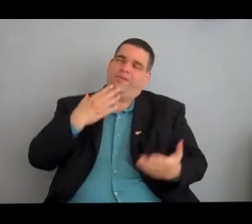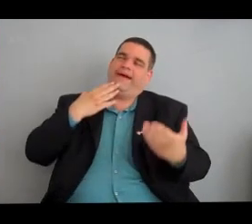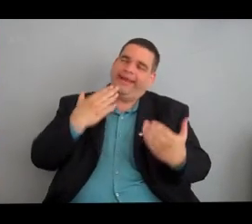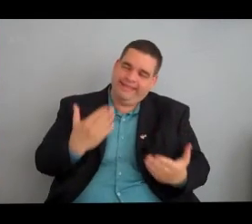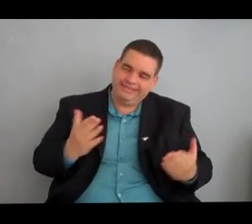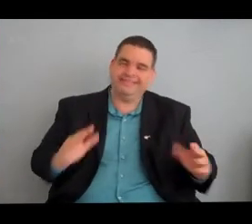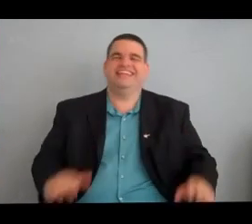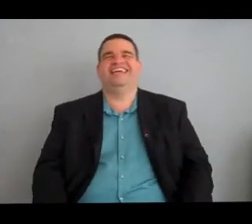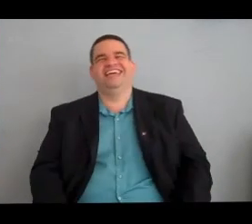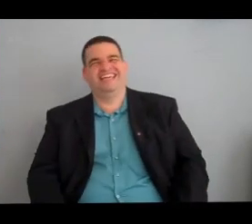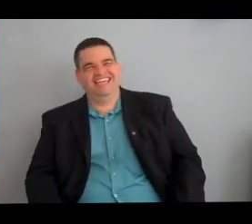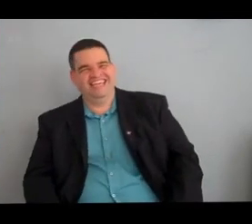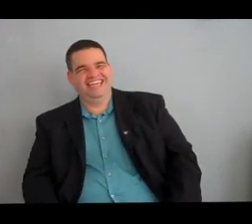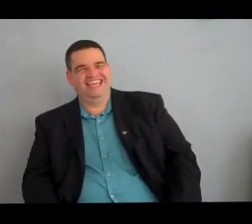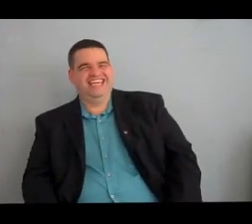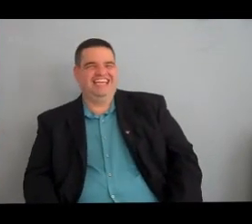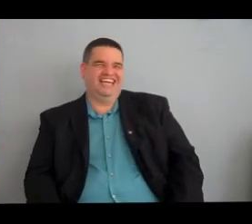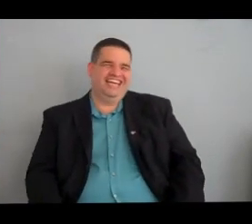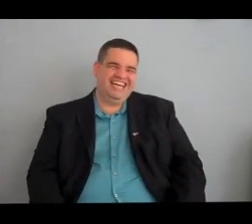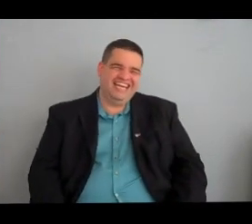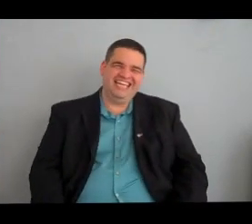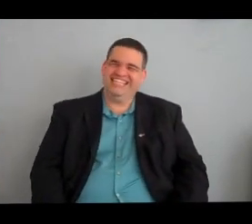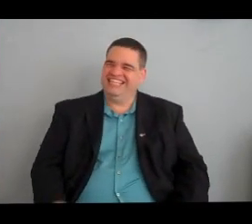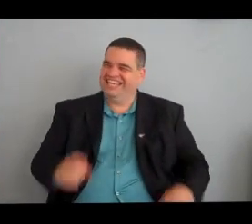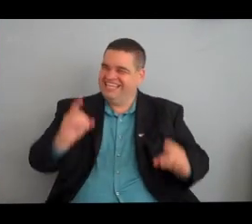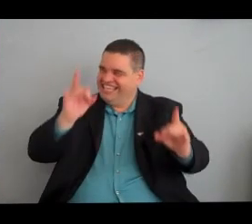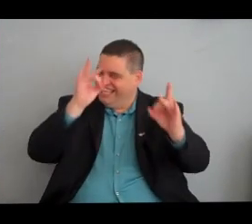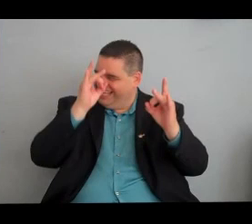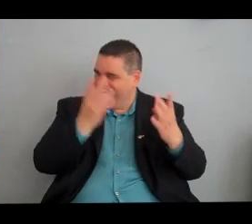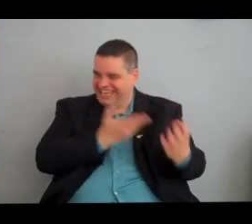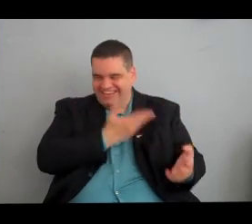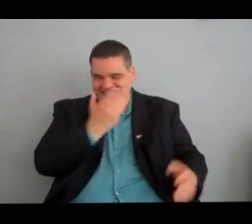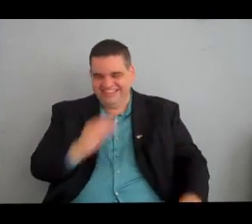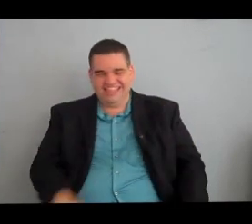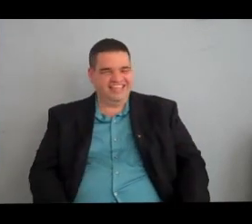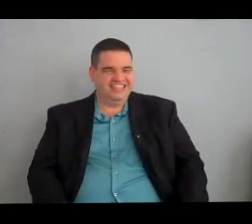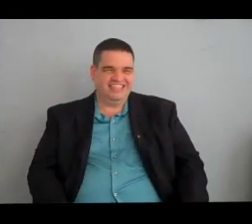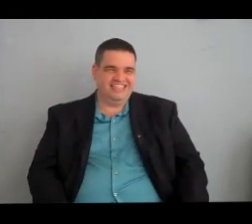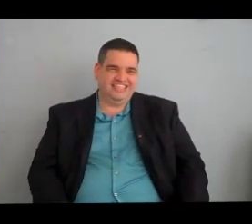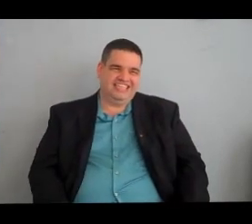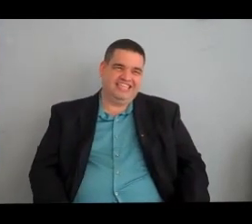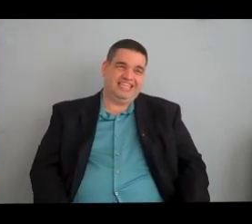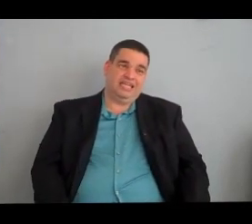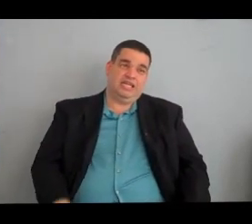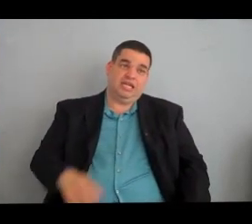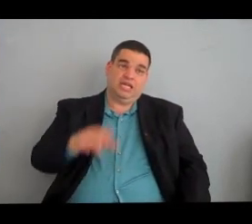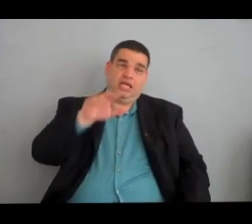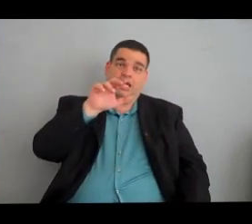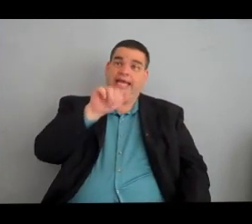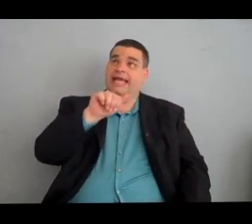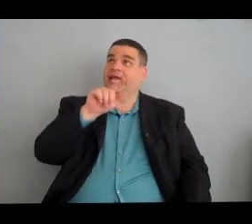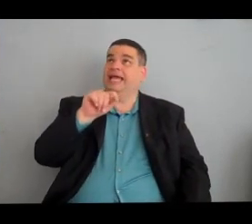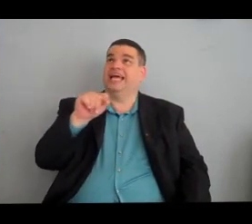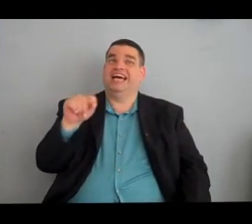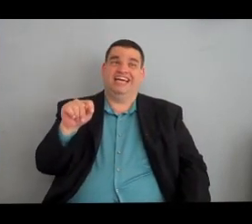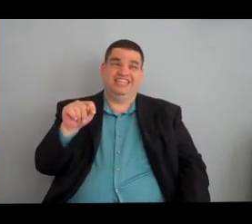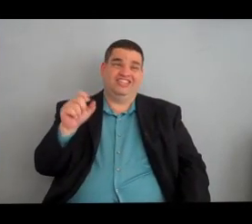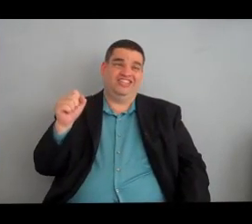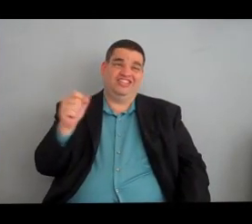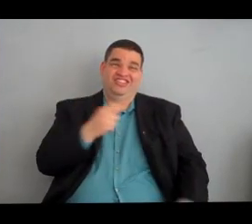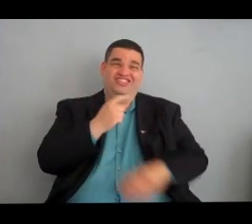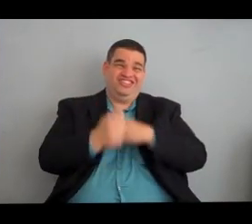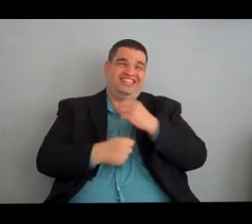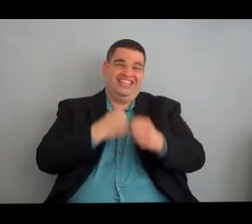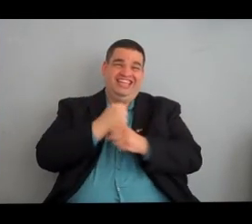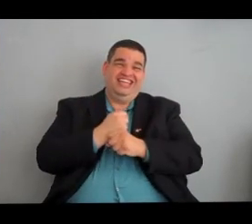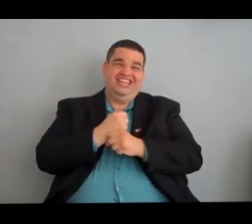agradecer. Oye. ¡Qué poca vergüenza! Mira, y AT&T no le vamos a agradecer por todo este año. Yo estoy todo el año agradeciendo el día